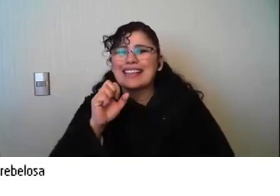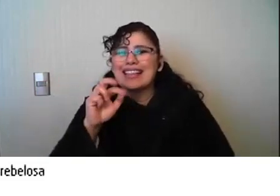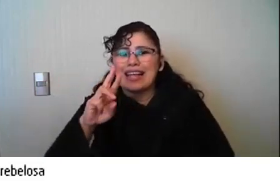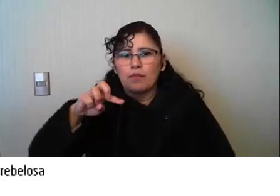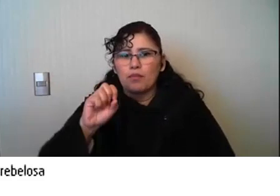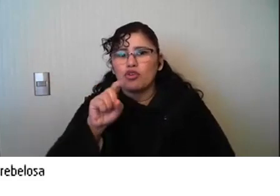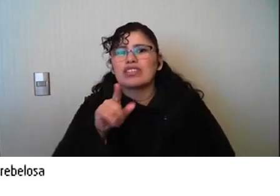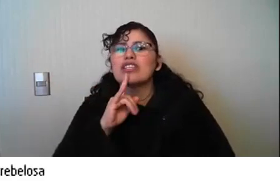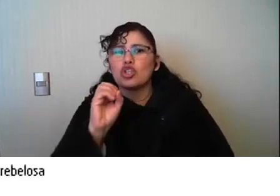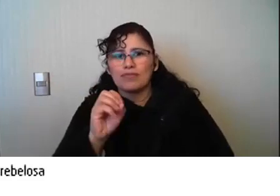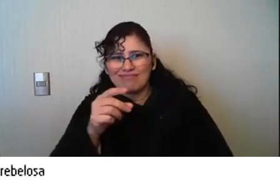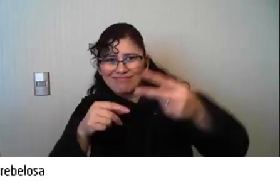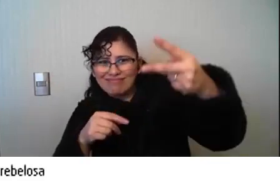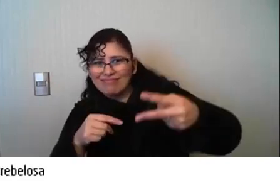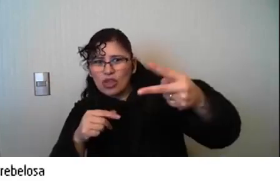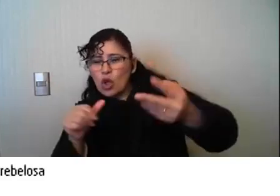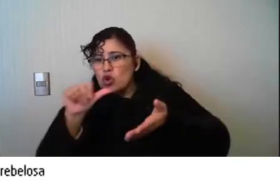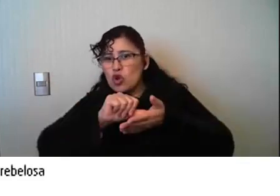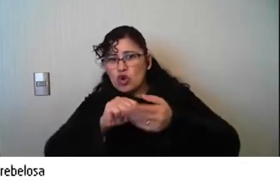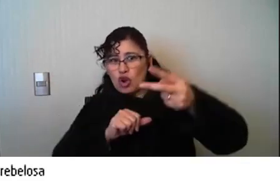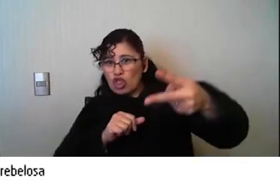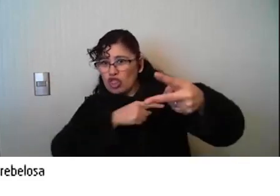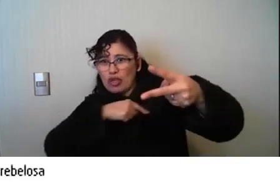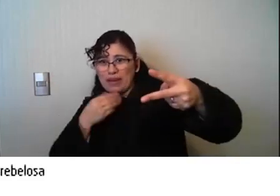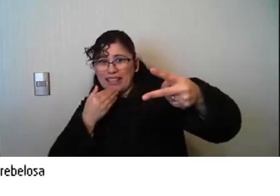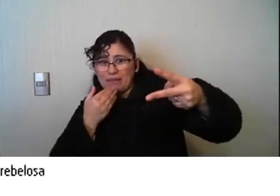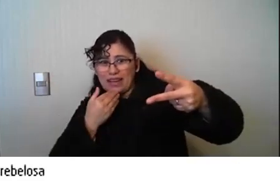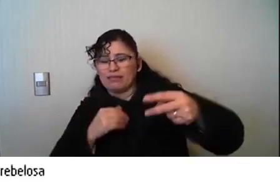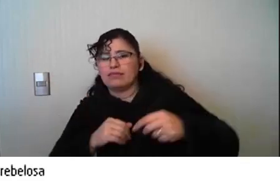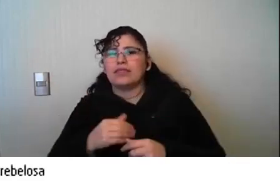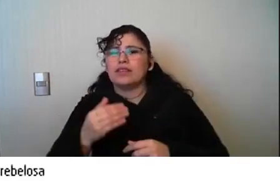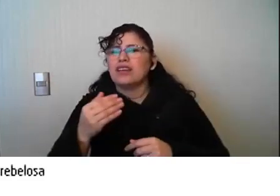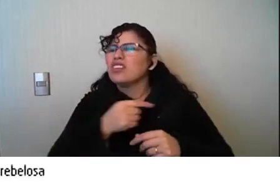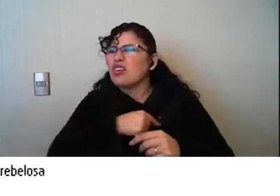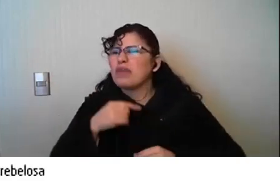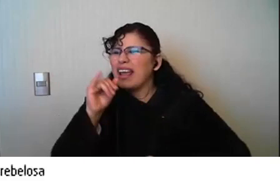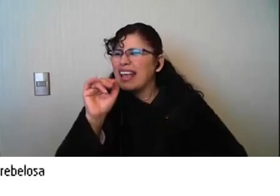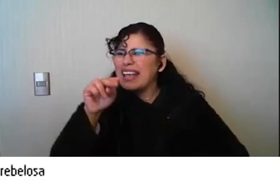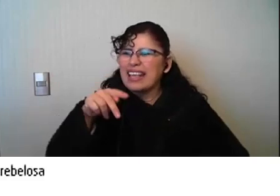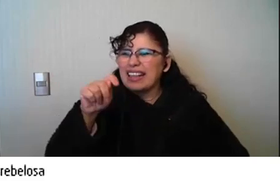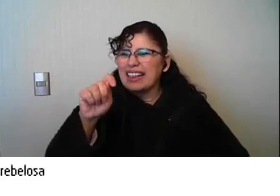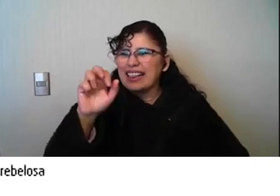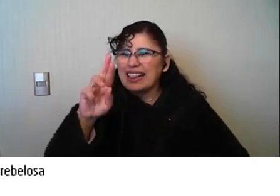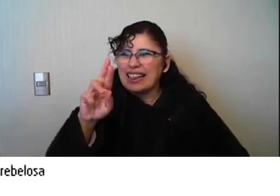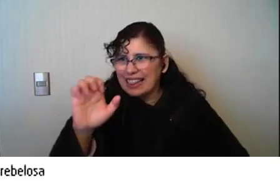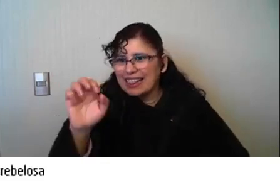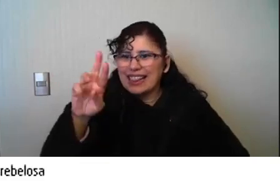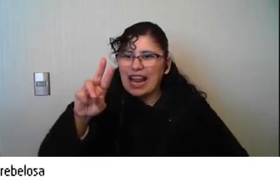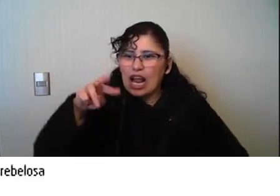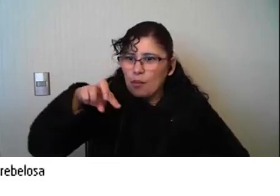y globoso. Lo van a encontrar también en la literatura como interpósitos. Se refieren a ambos, ¿ya?